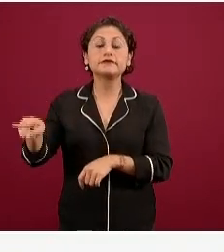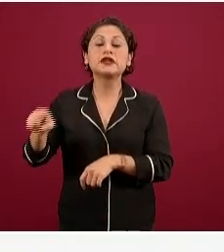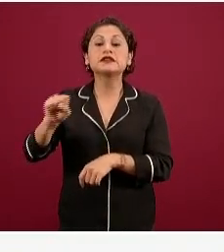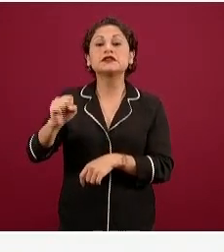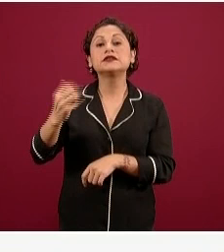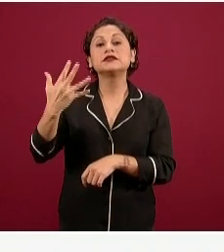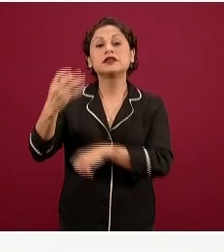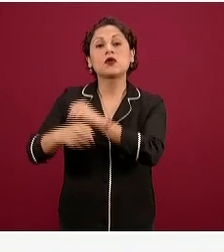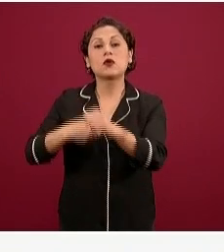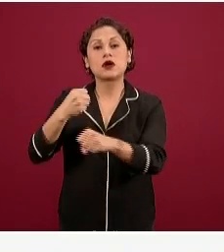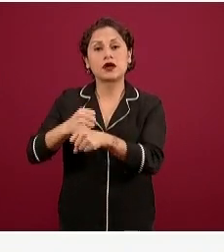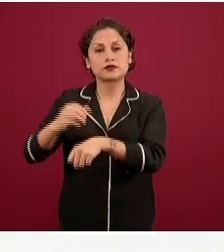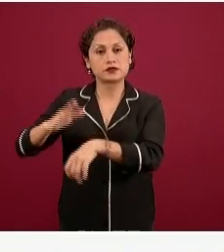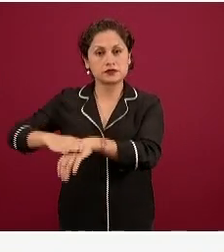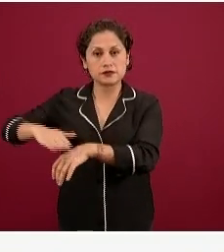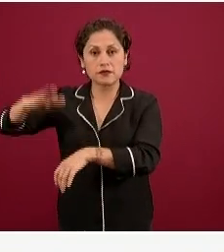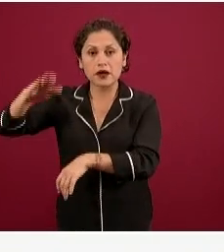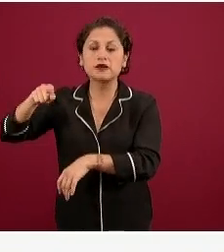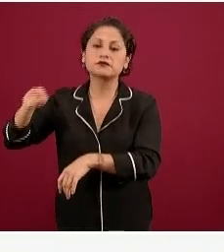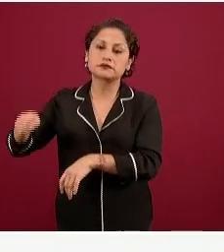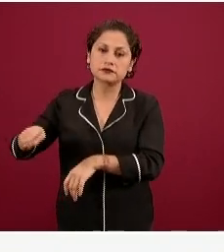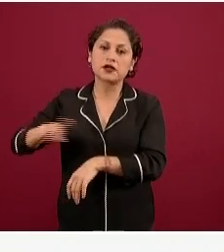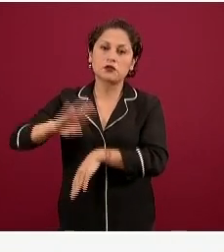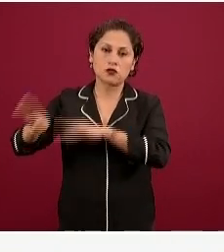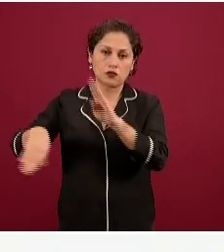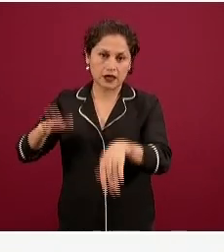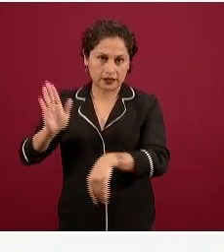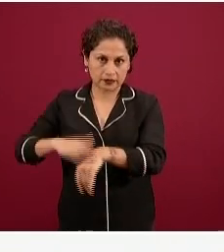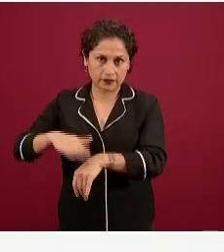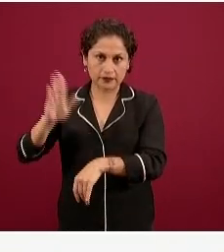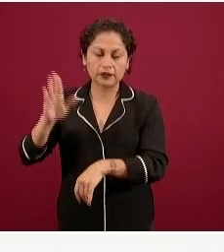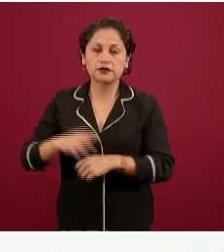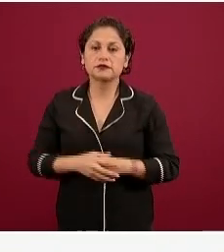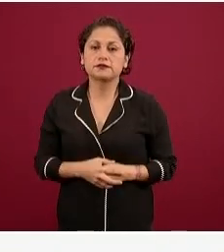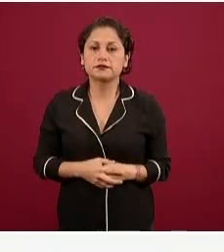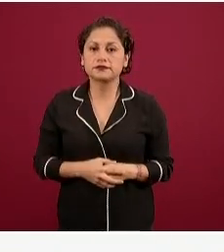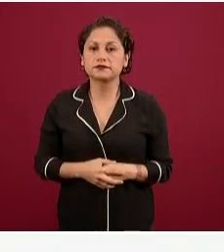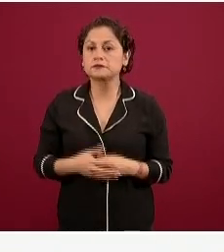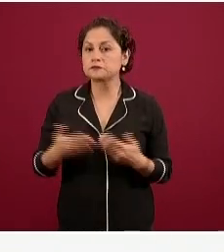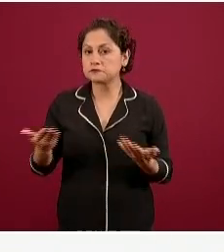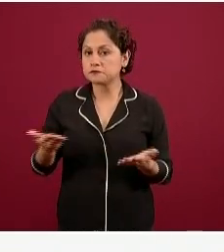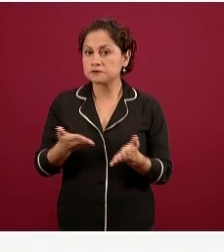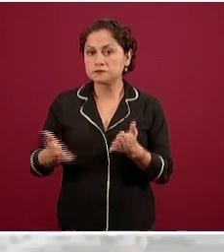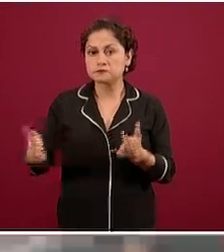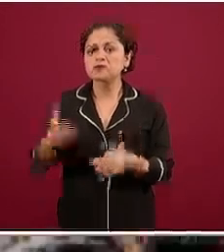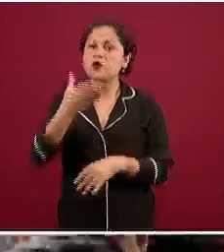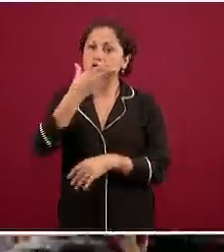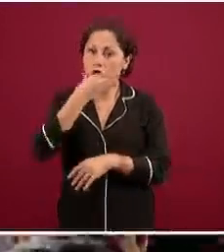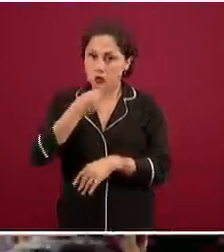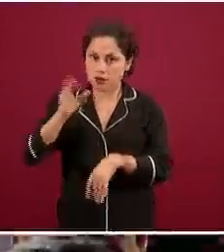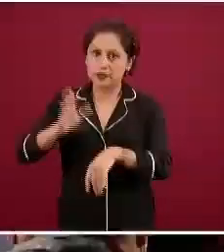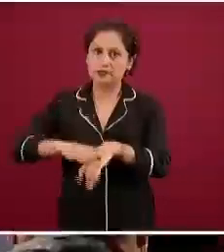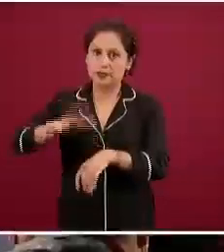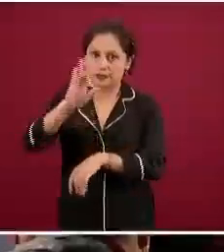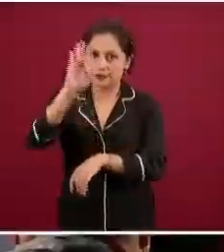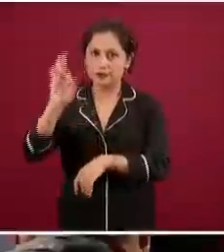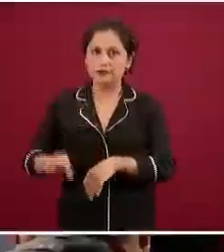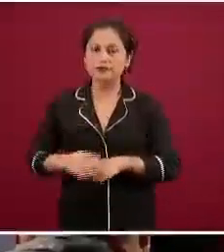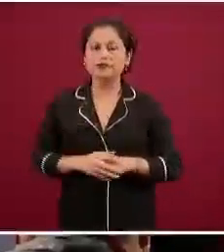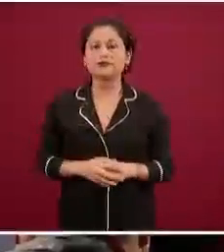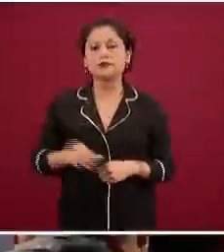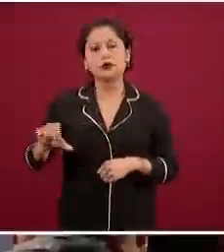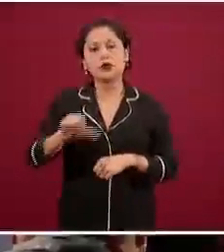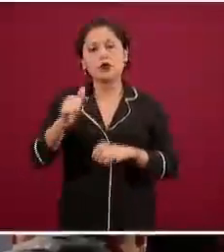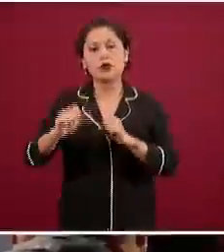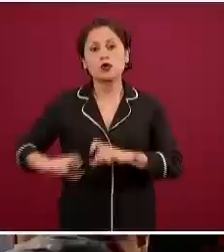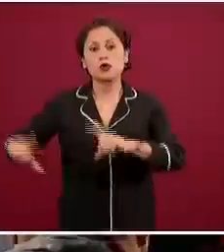años. Igualmente las 3/4 partes de las defunciones siguen siendo en hombres. En la siguiente diapositiva vemos